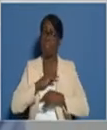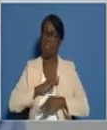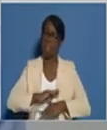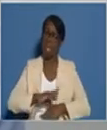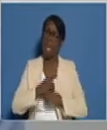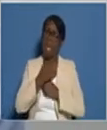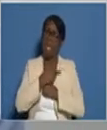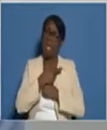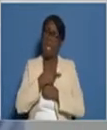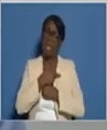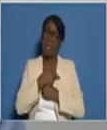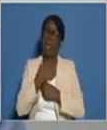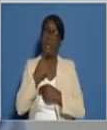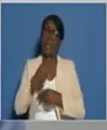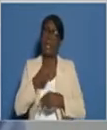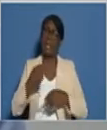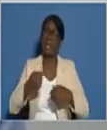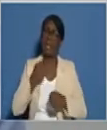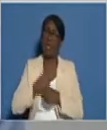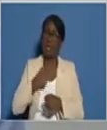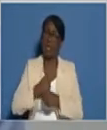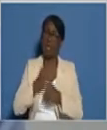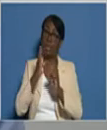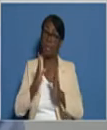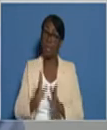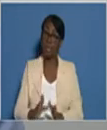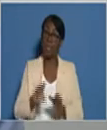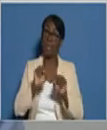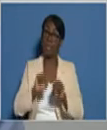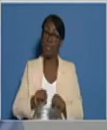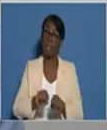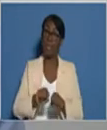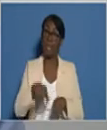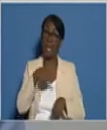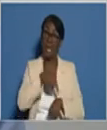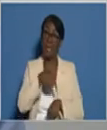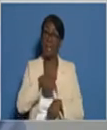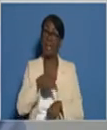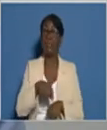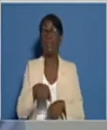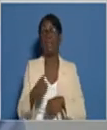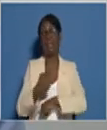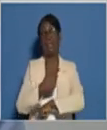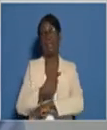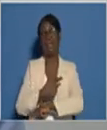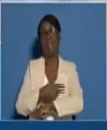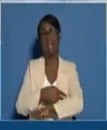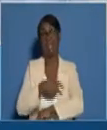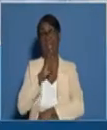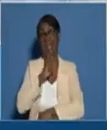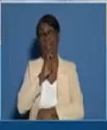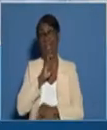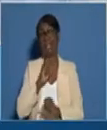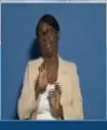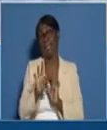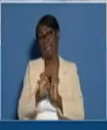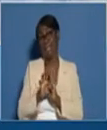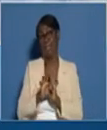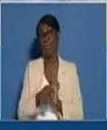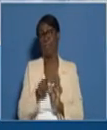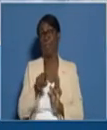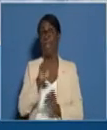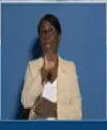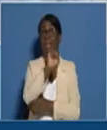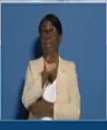débito, para que así los trabajadores tengan y puedan subsistir en momentos tan difíciles. Así que la gente recuerde ingresar